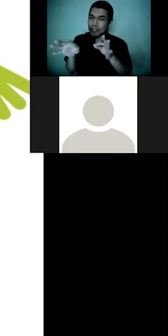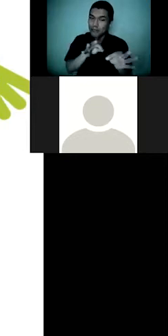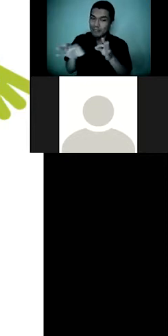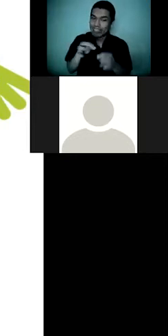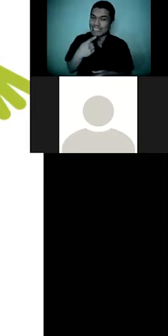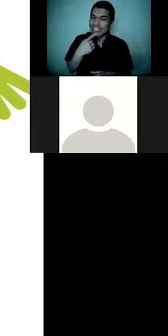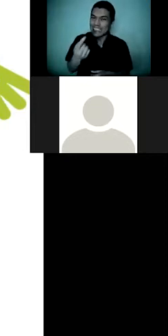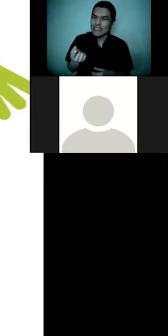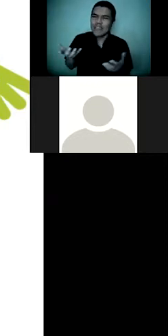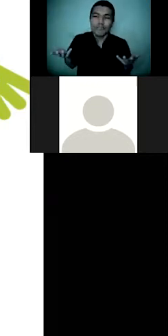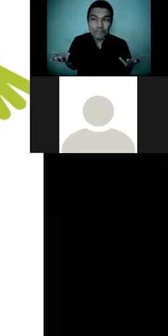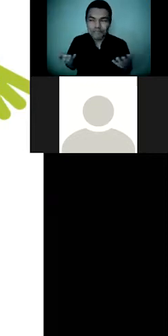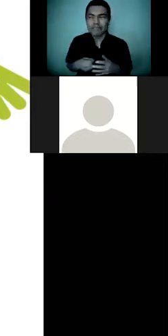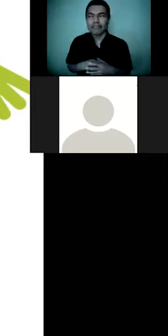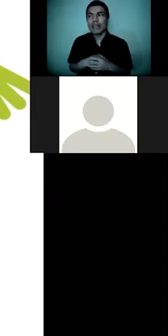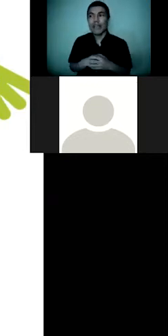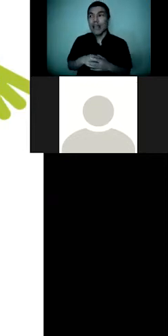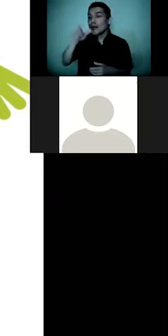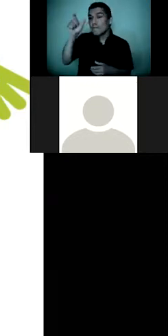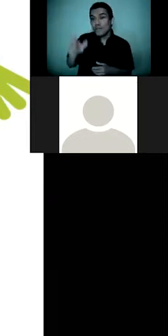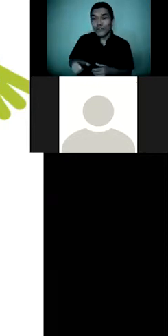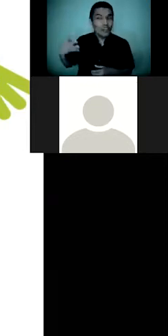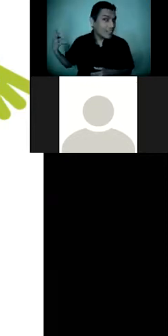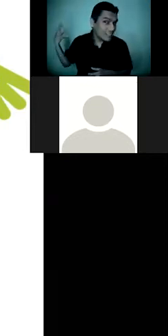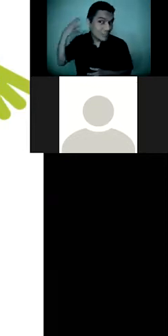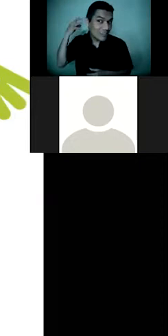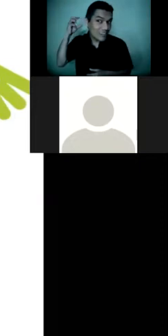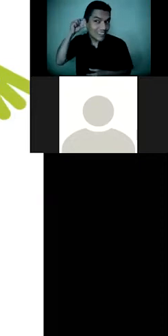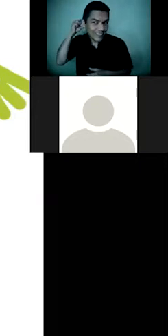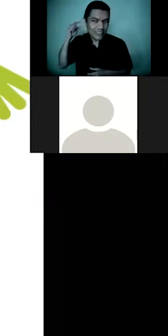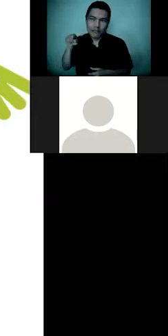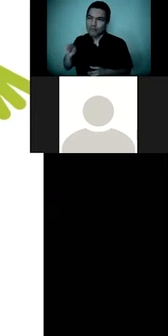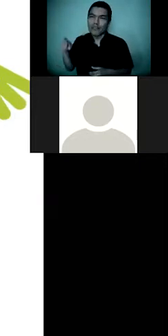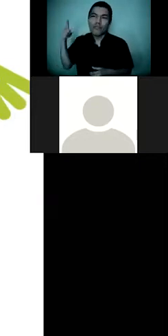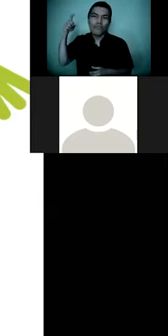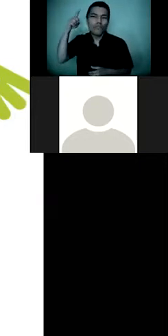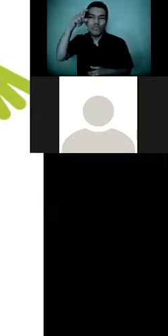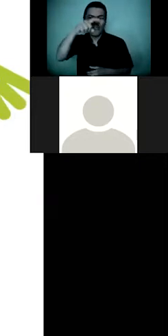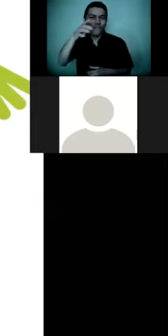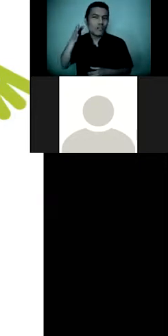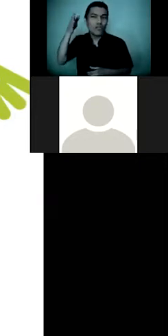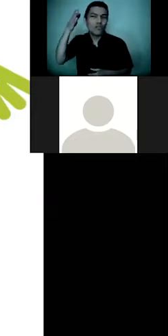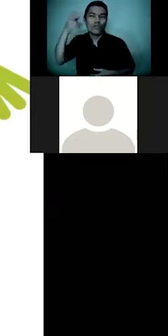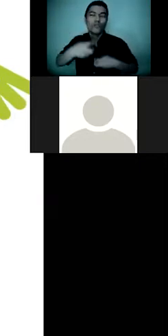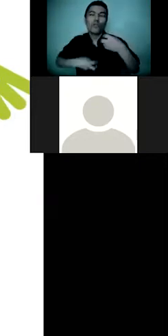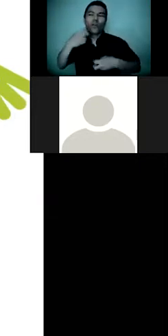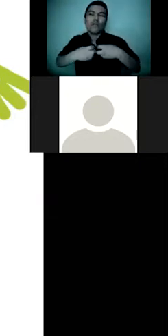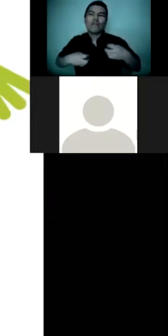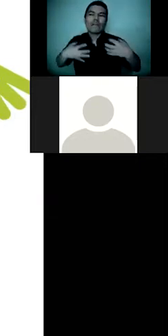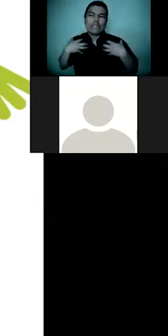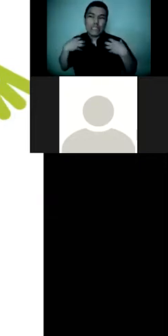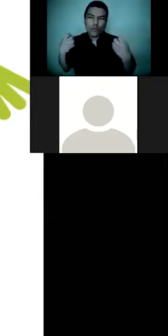artículos que explican que la persona que tiene el implante coclear